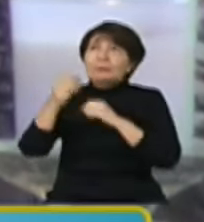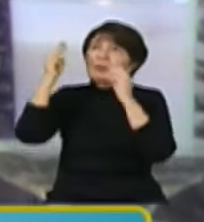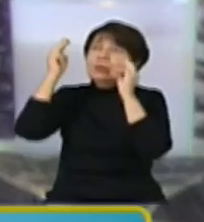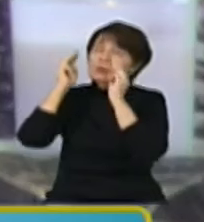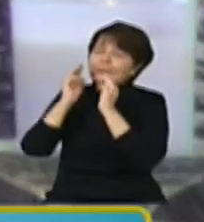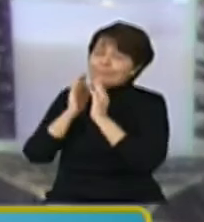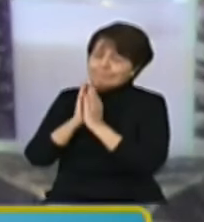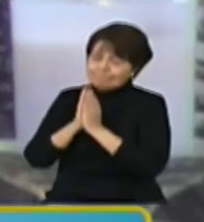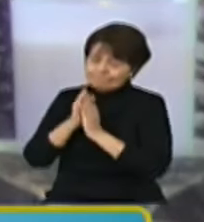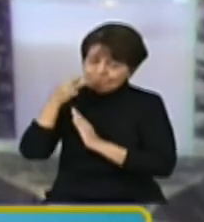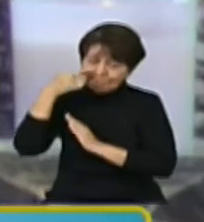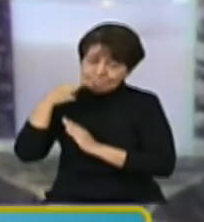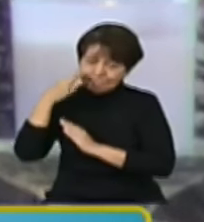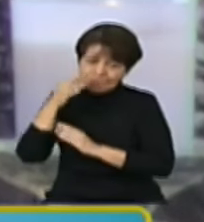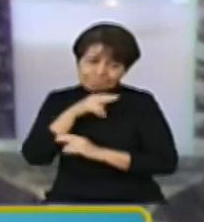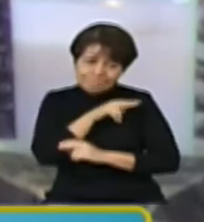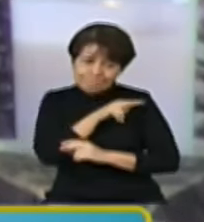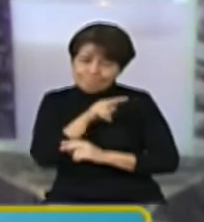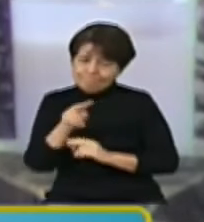de Misericordia.